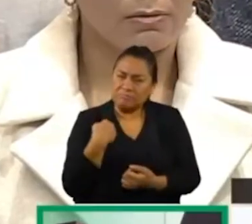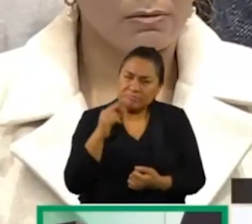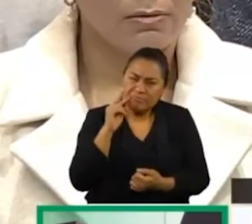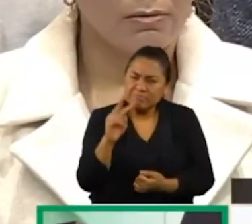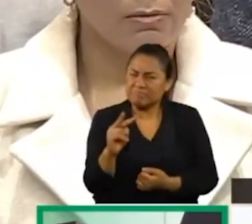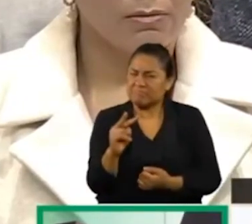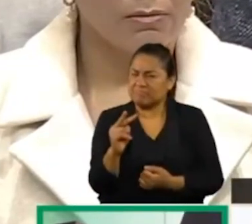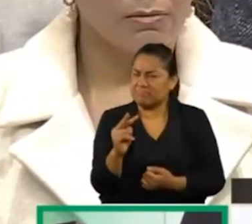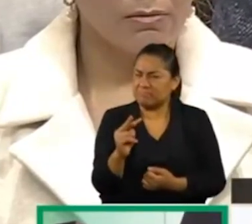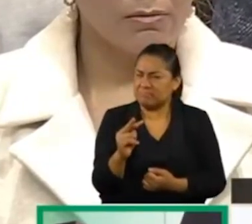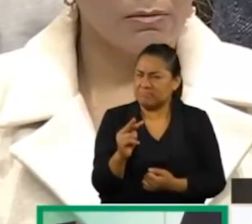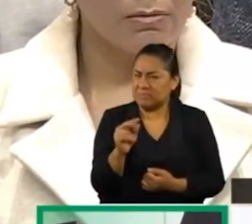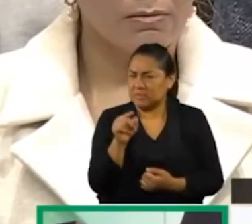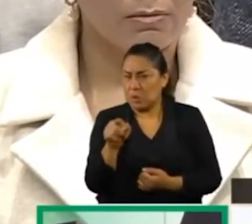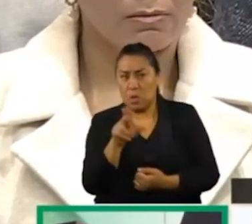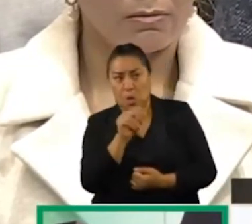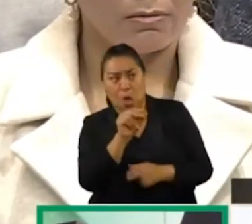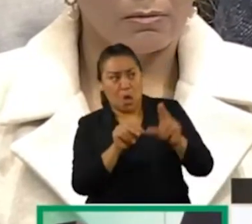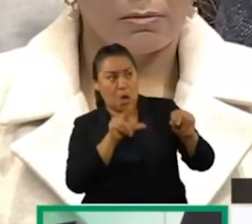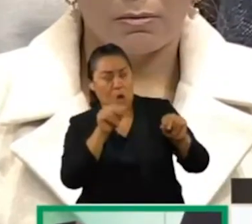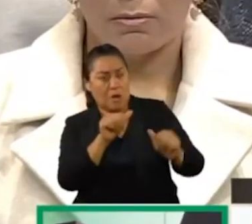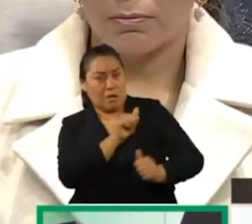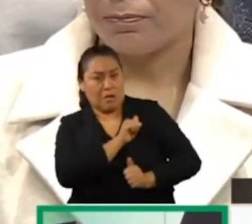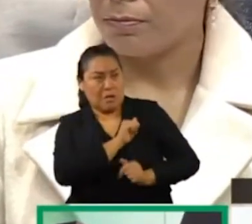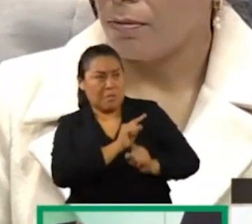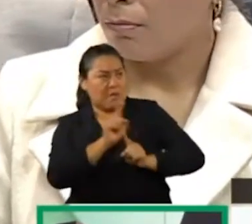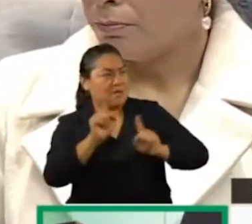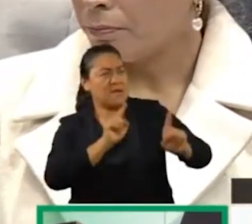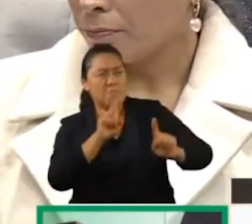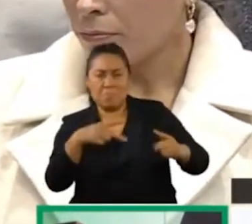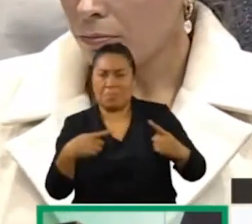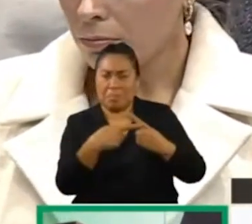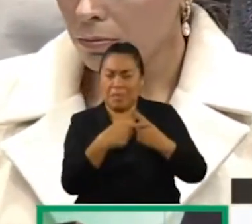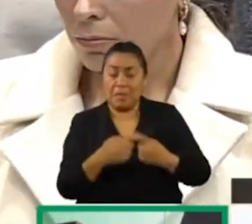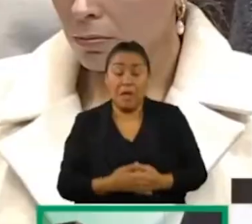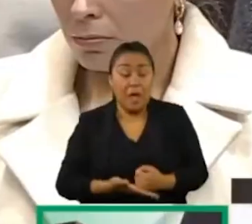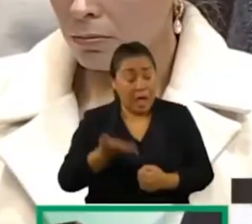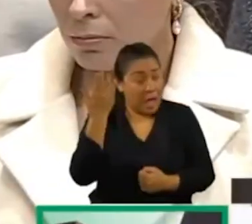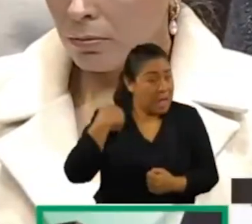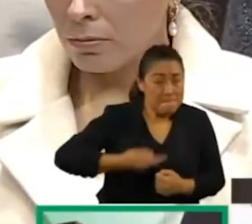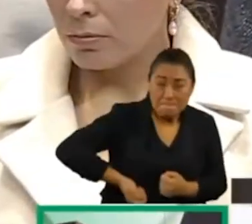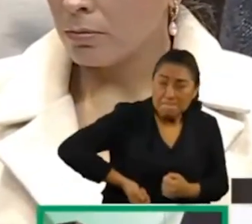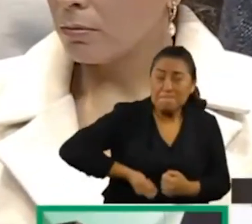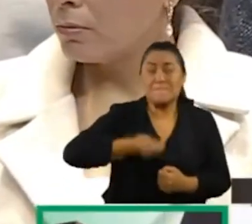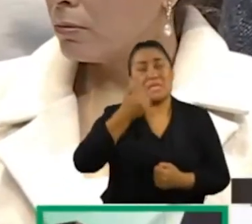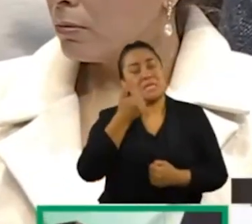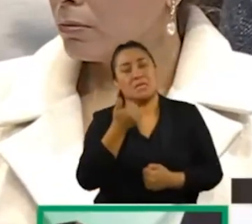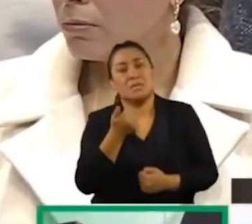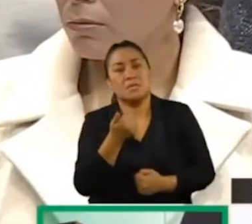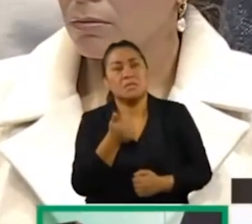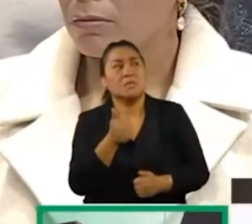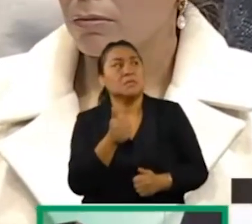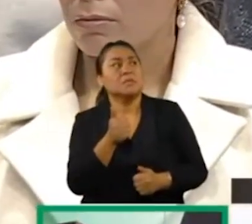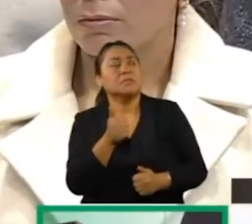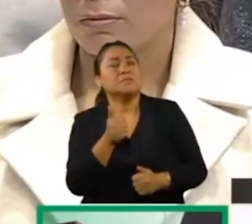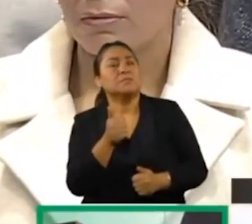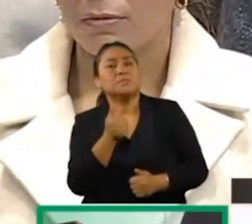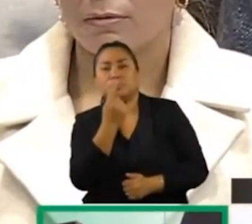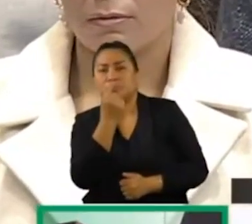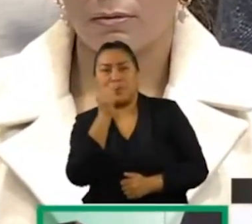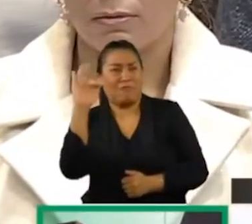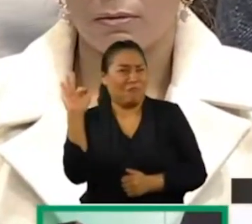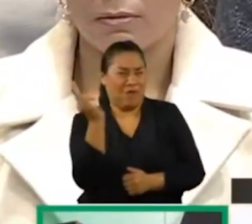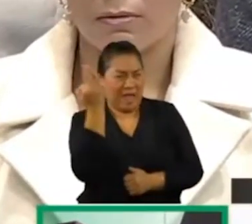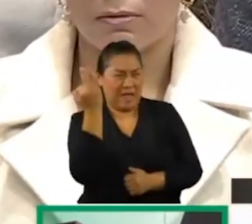la participación de nuestras Fuerzas Armadas. El primer mando de la extinta Policía